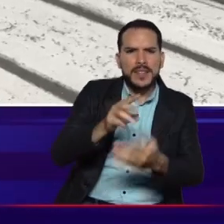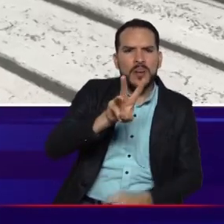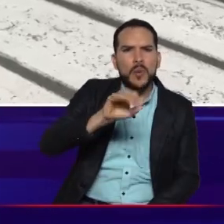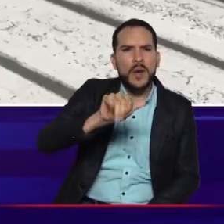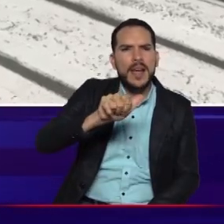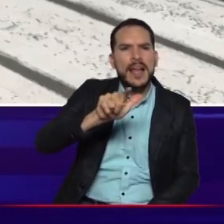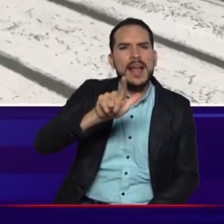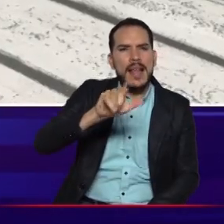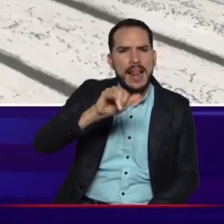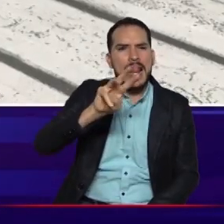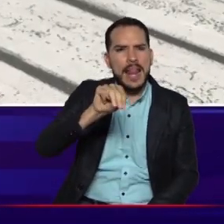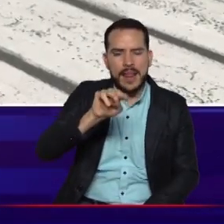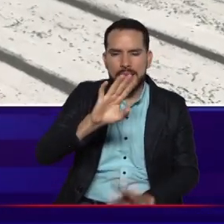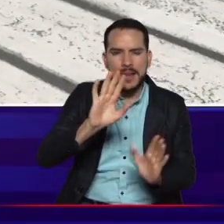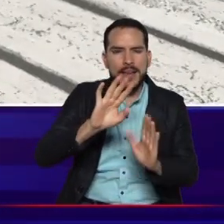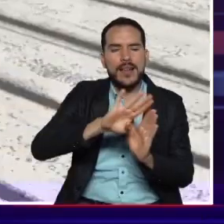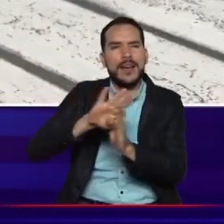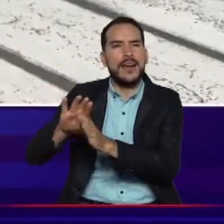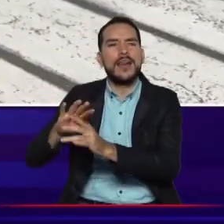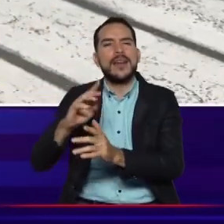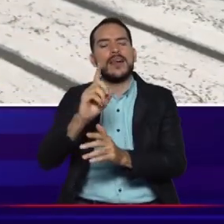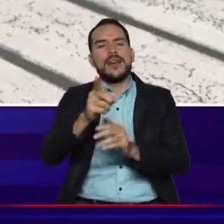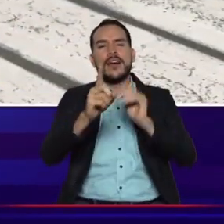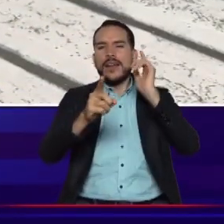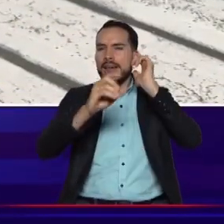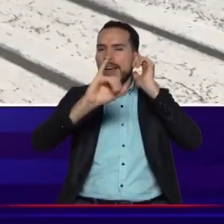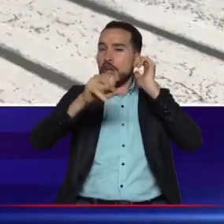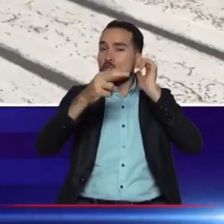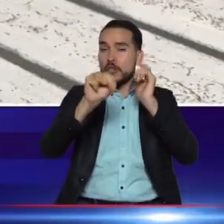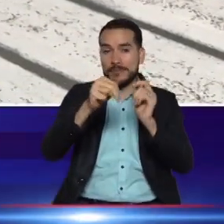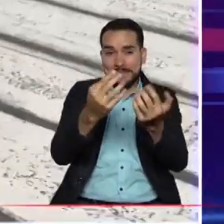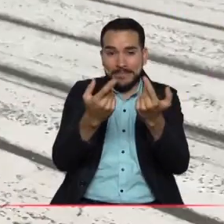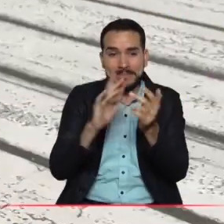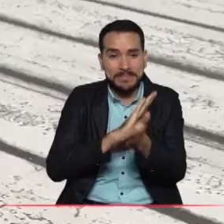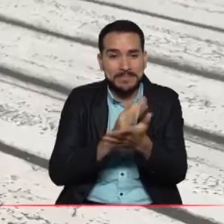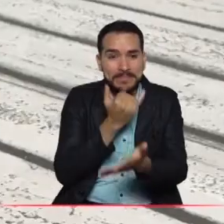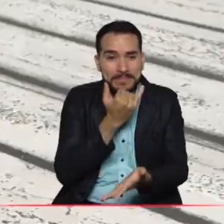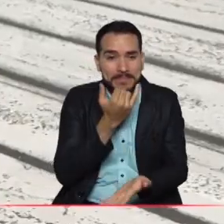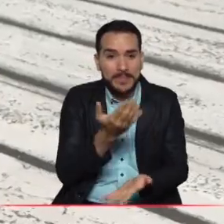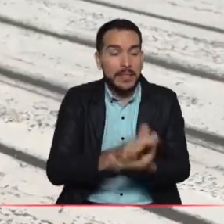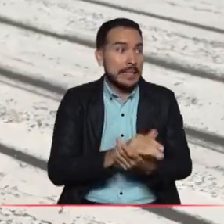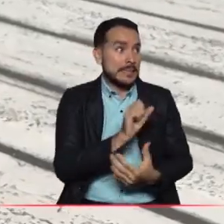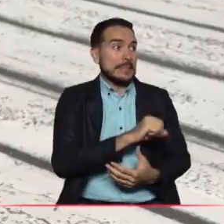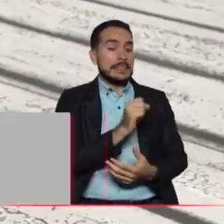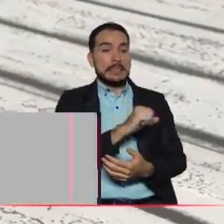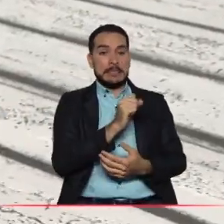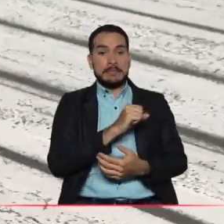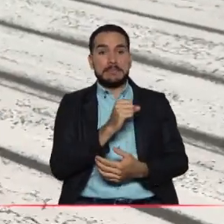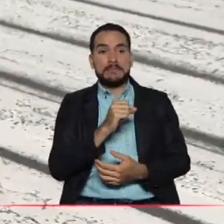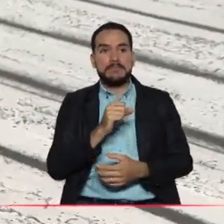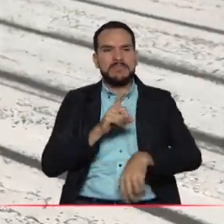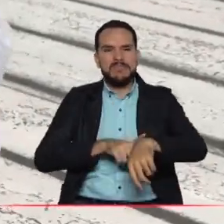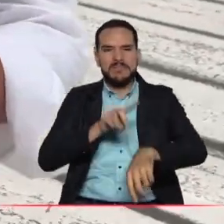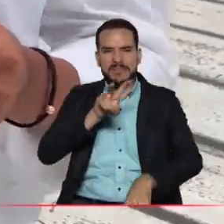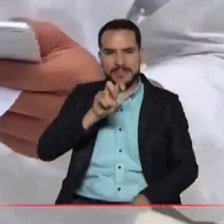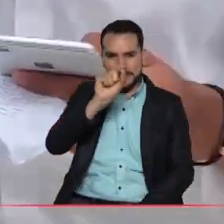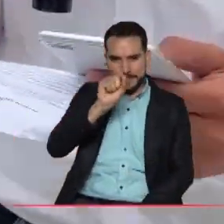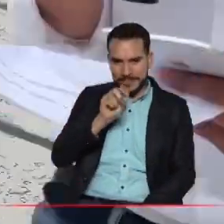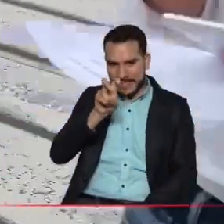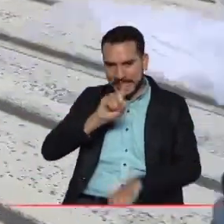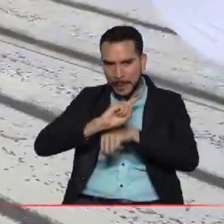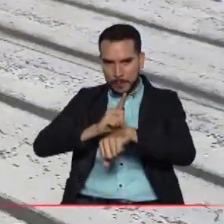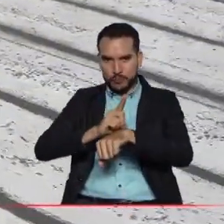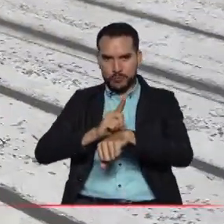Gigi, audiencia, nuevamente, saludo especial para ustedes. Son las 7:07 minutos de la mañana. Lo que aquí se puede observar es la